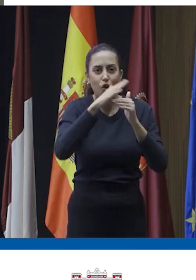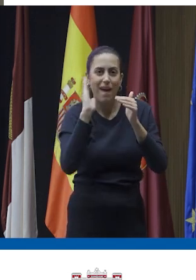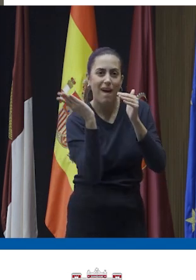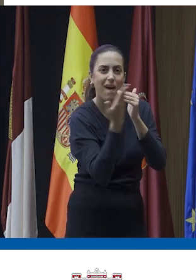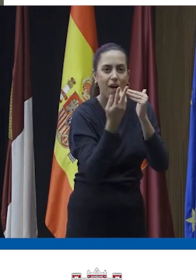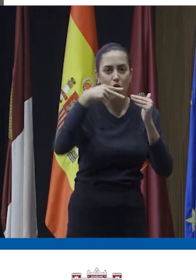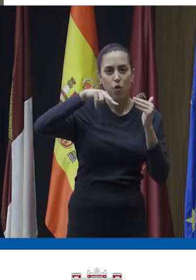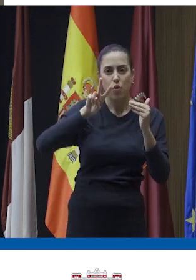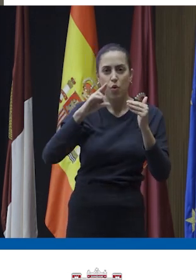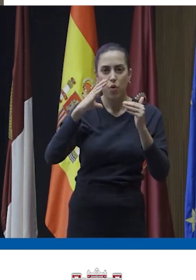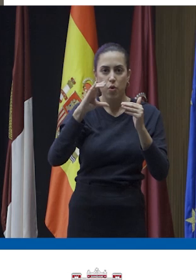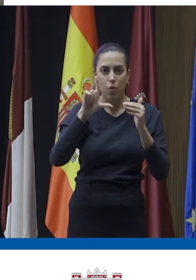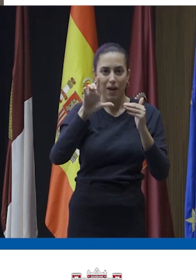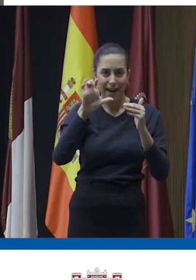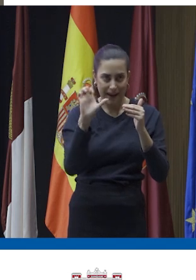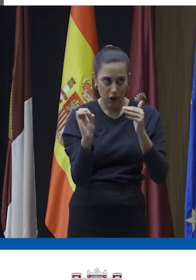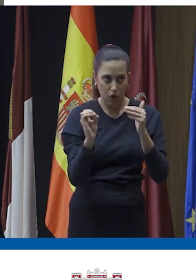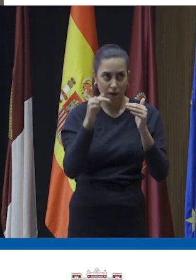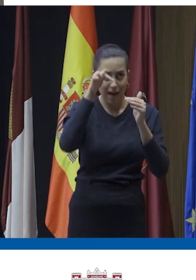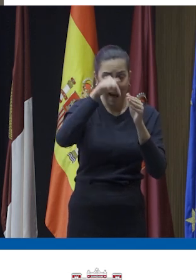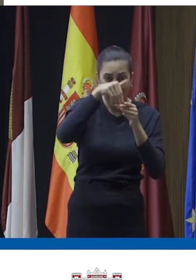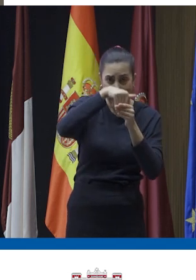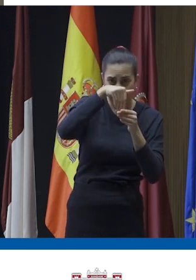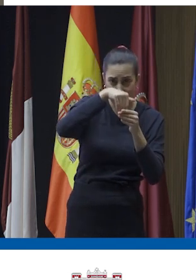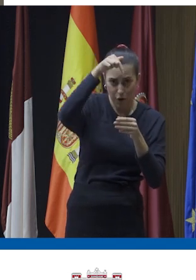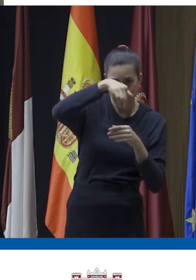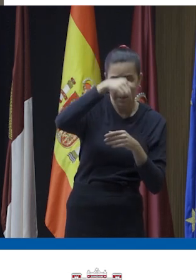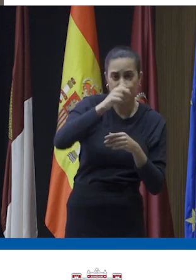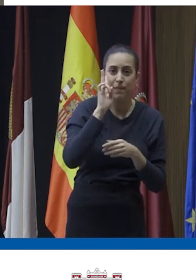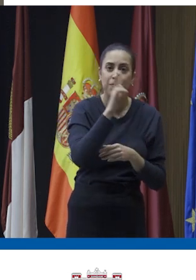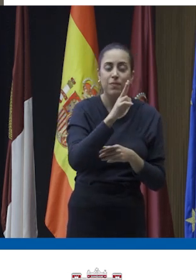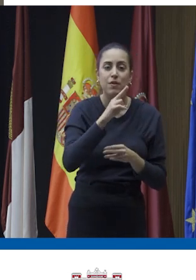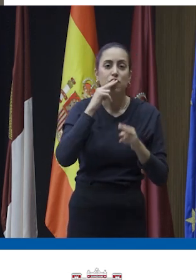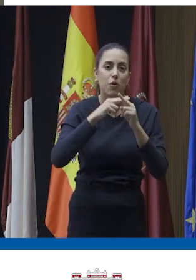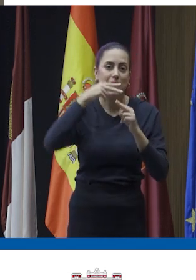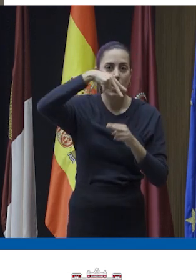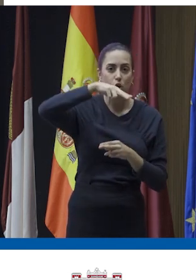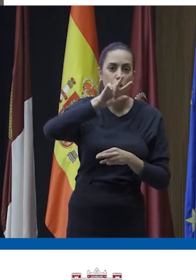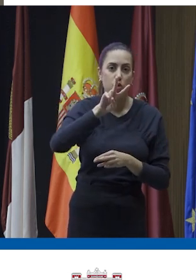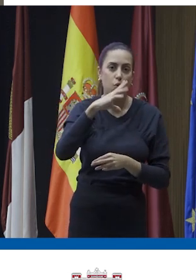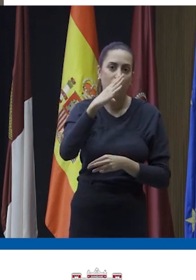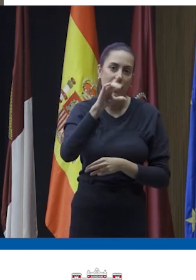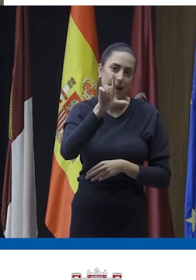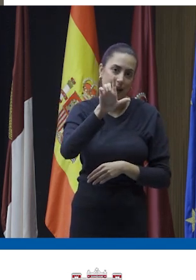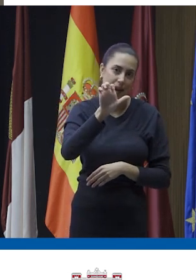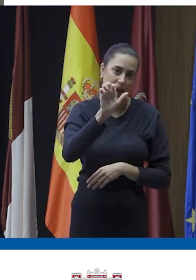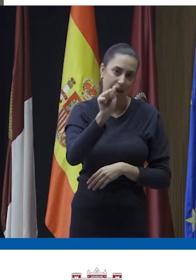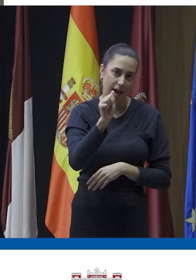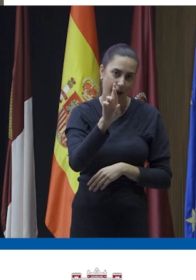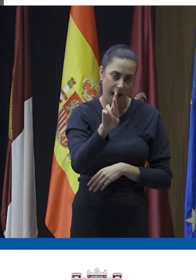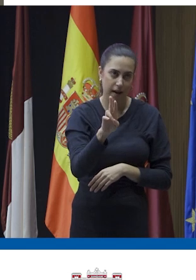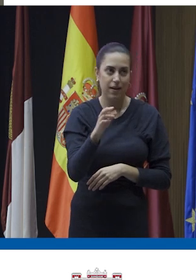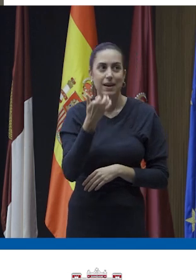esa opacidad afecta a la zona del núcleo, vemos aquí abajo la catarata que conocemos como nuclear. Cuando afecta un poquito a la zona